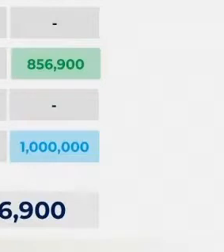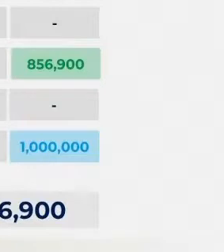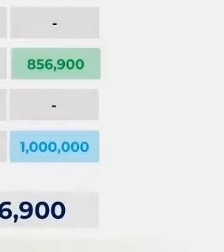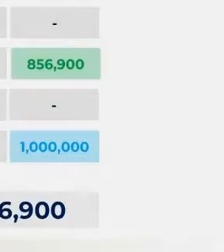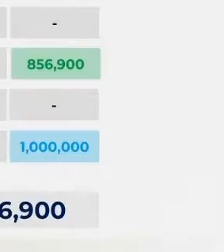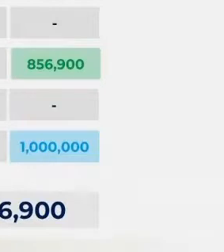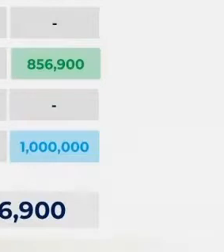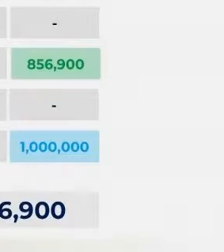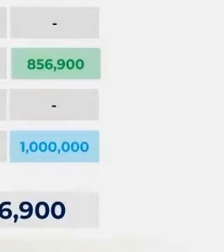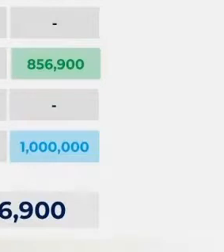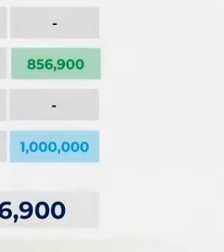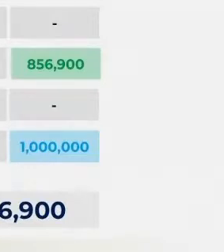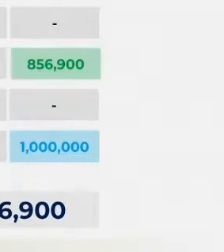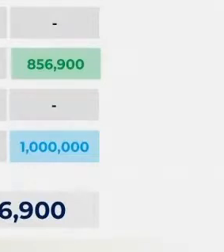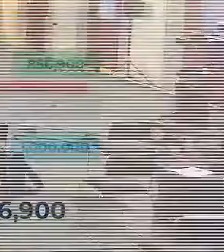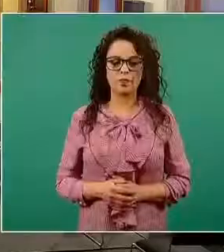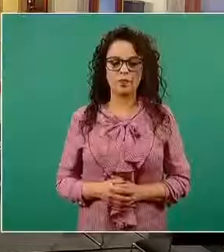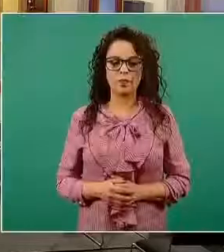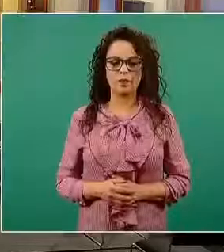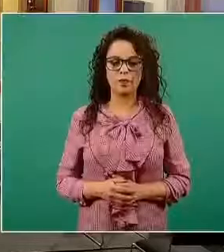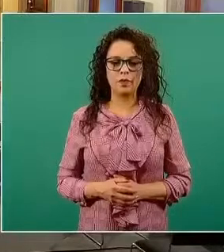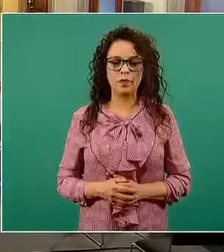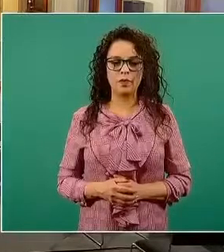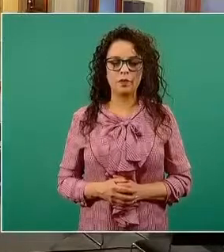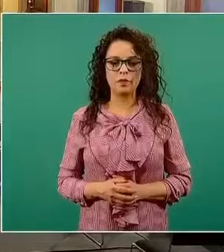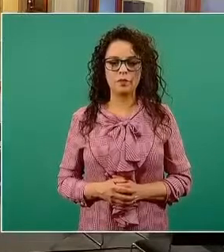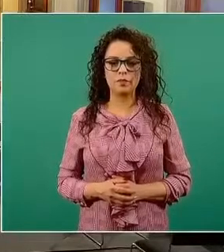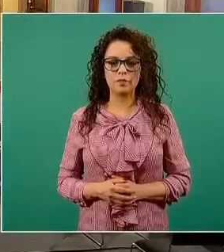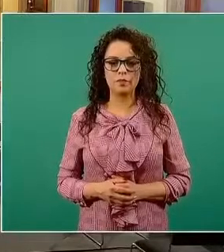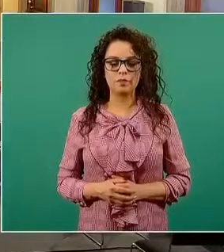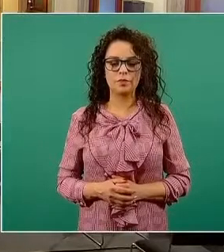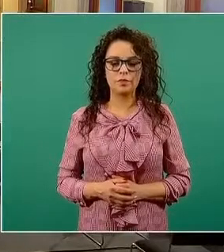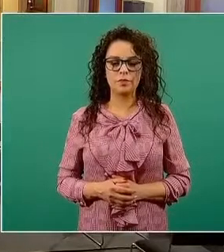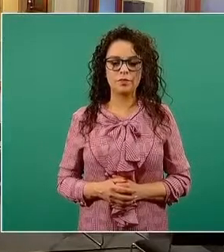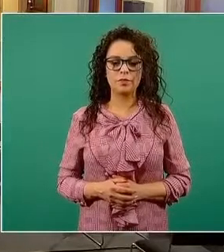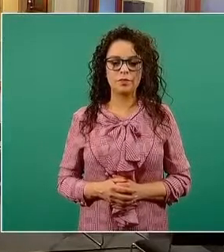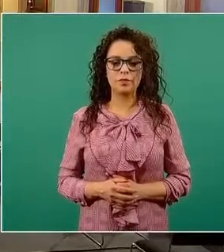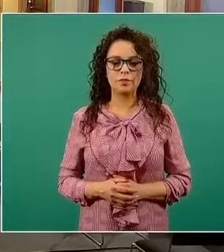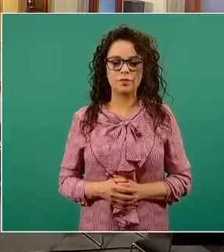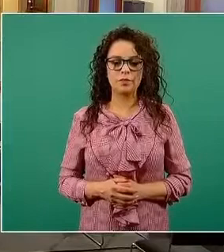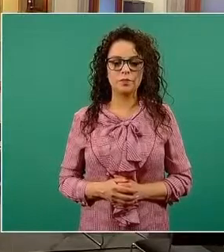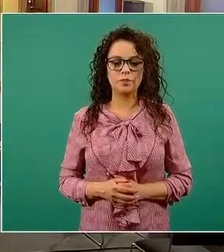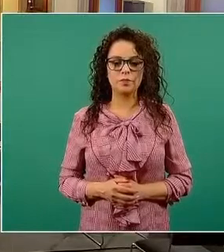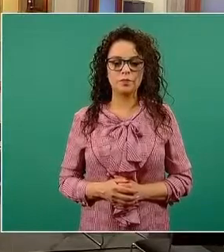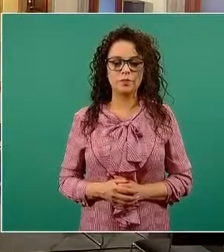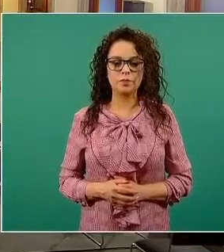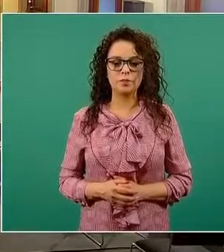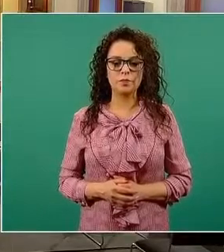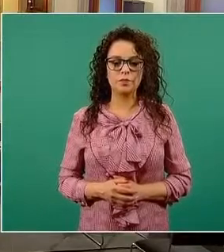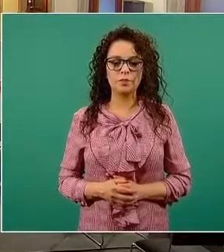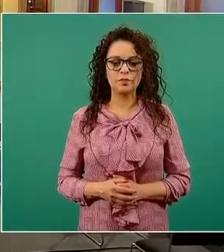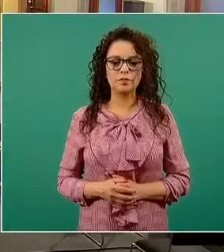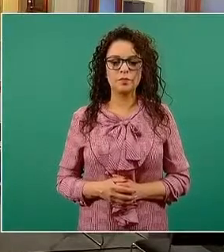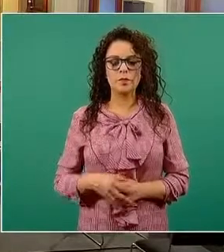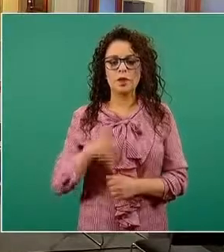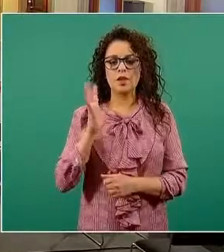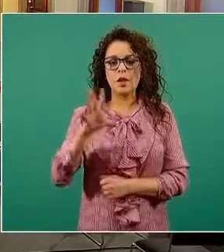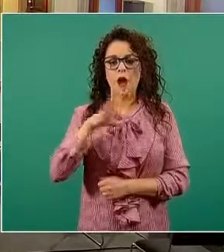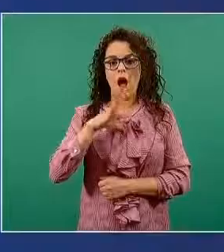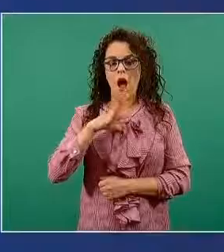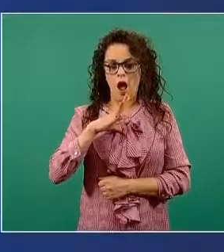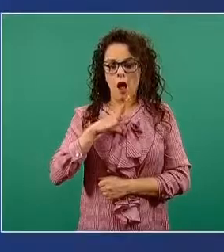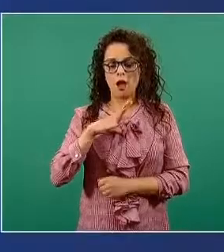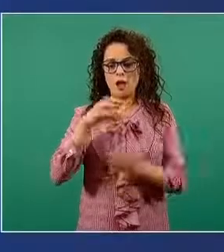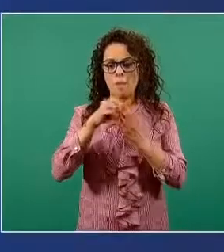6 de mayo. La siguiente, por favor. Hemos puesto a disposición un número telefónico